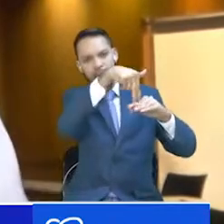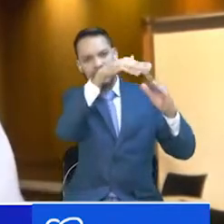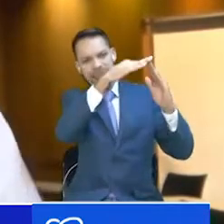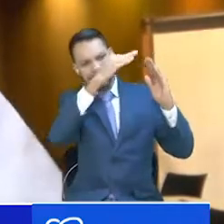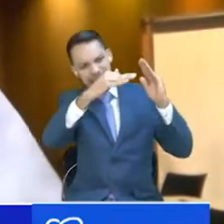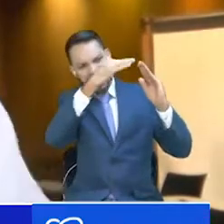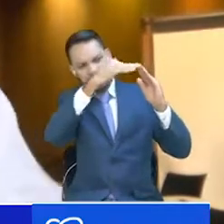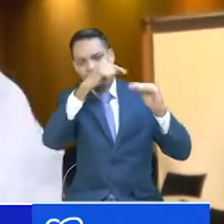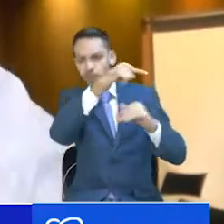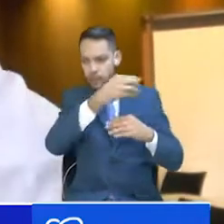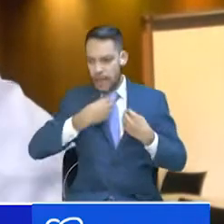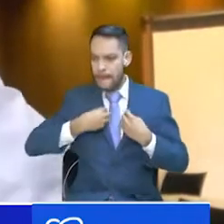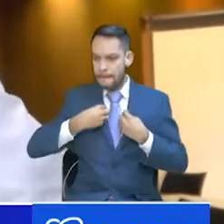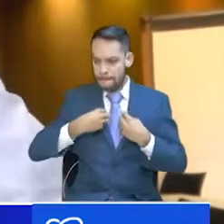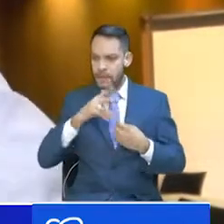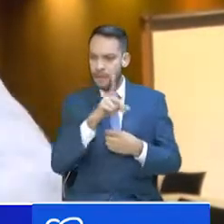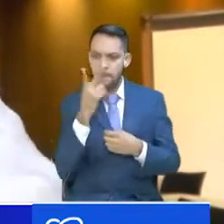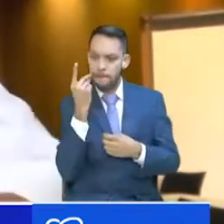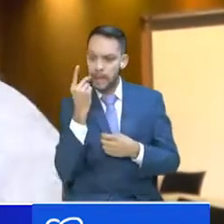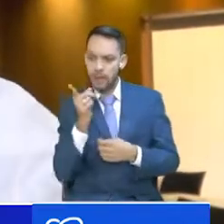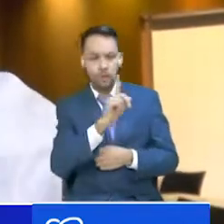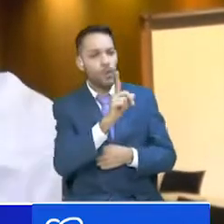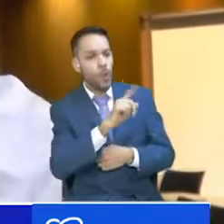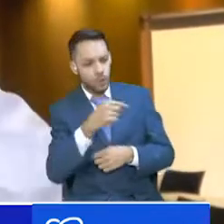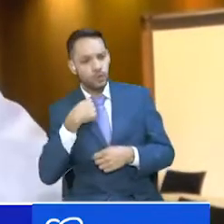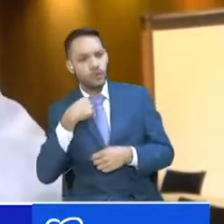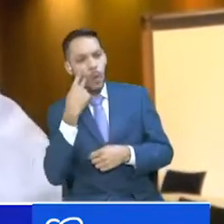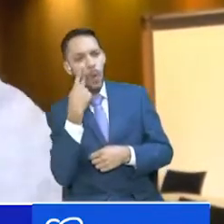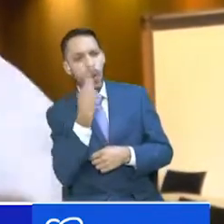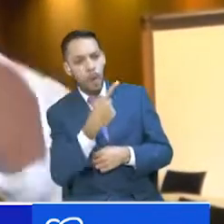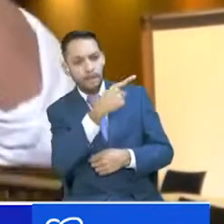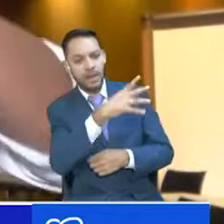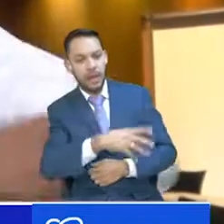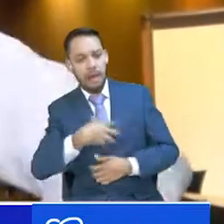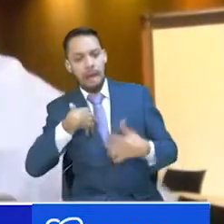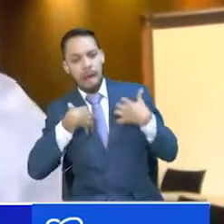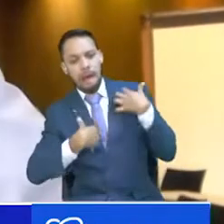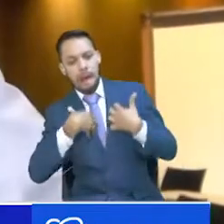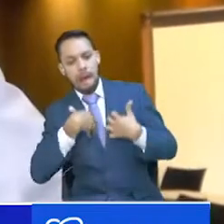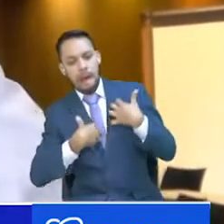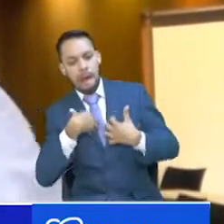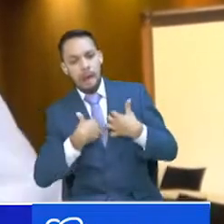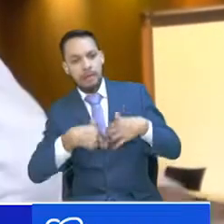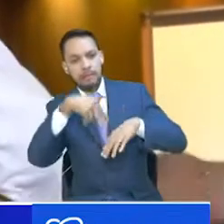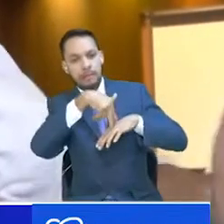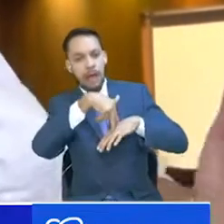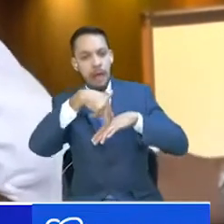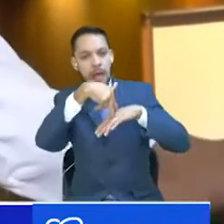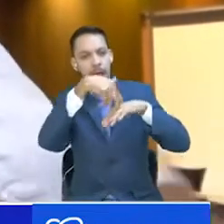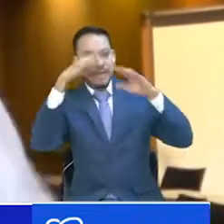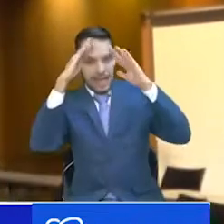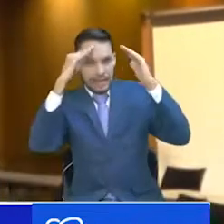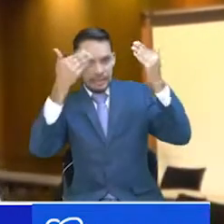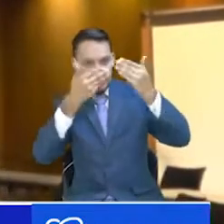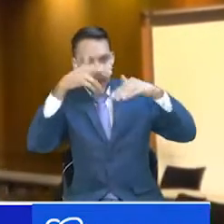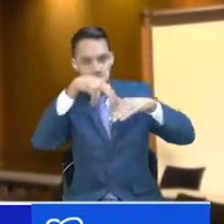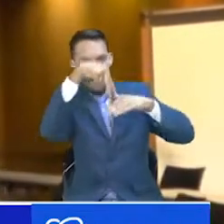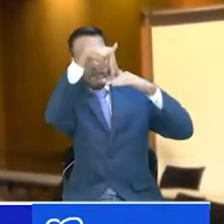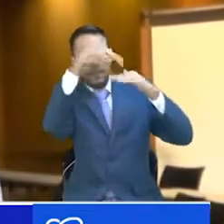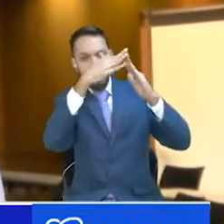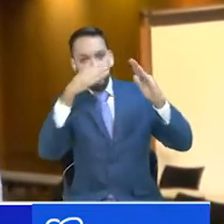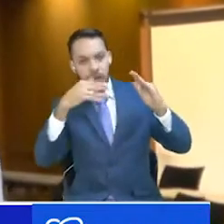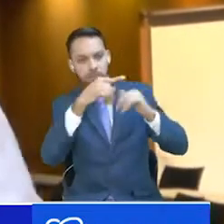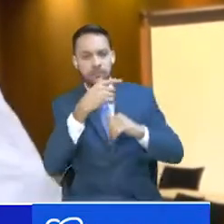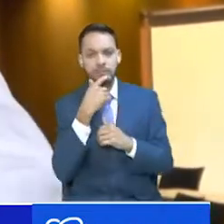el inglés de la ciudad mismo en uno yo soy de acá pero yo lo sigo a usted y yo vi que usted tenía como mucho miedo trepaba ya en el techo del estadio bueno creo que